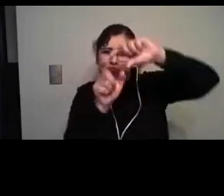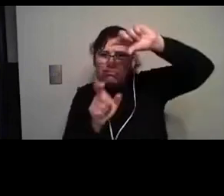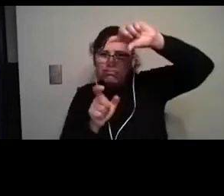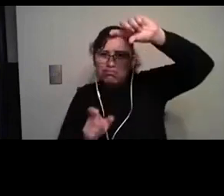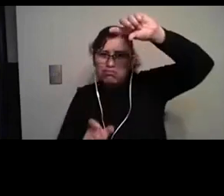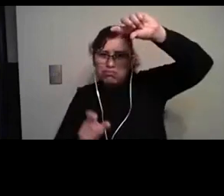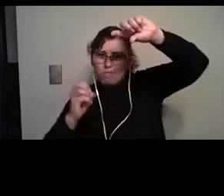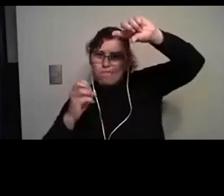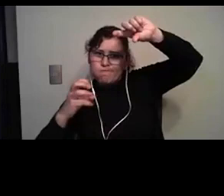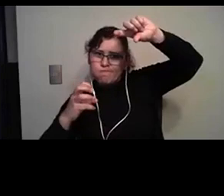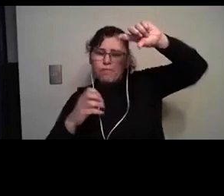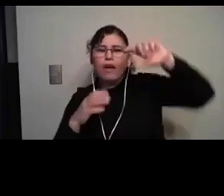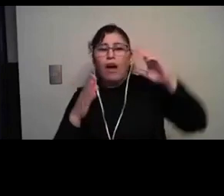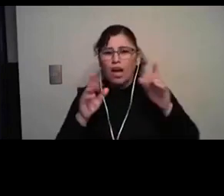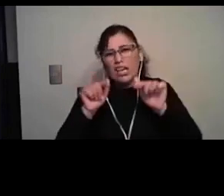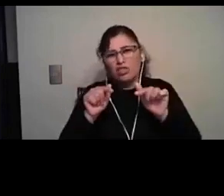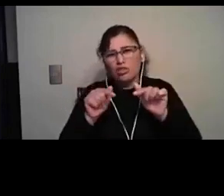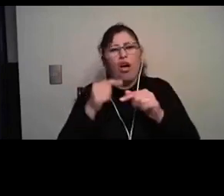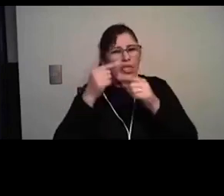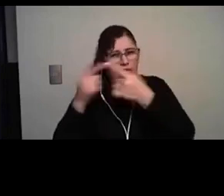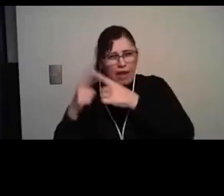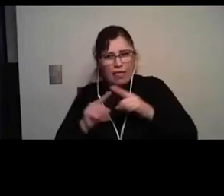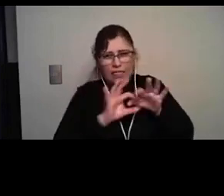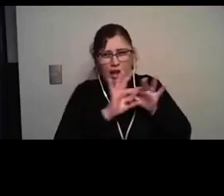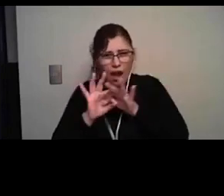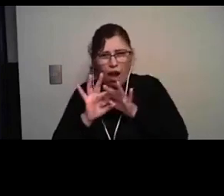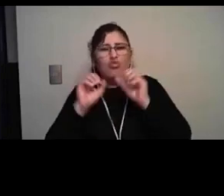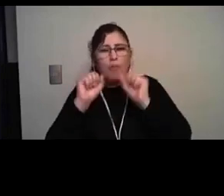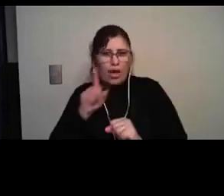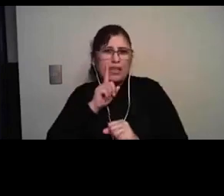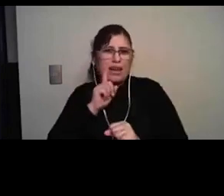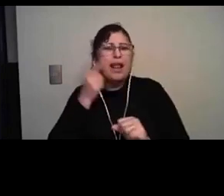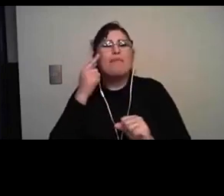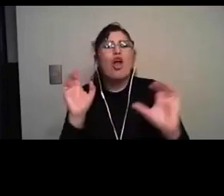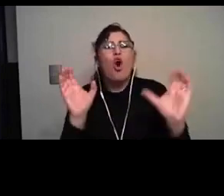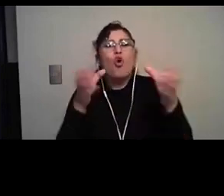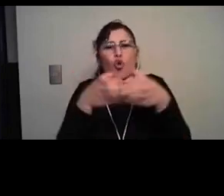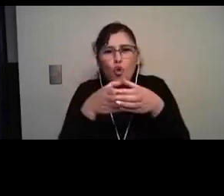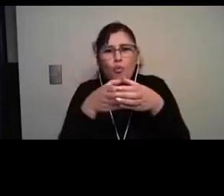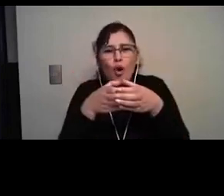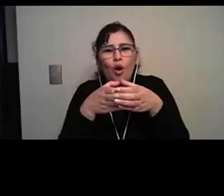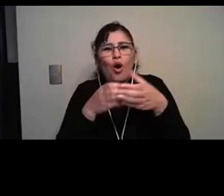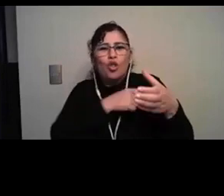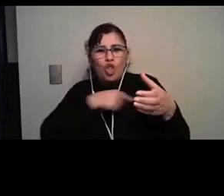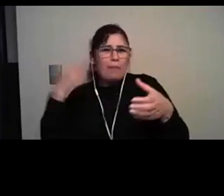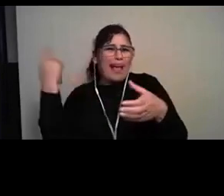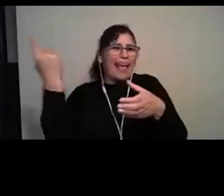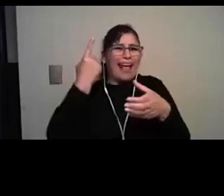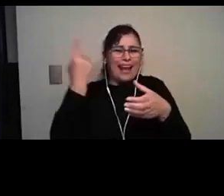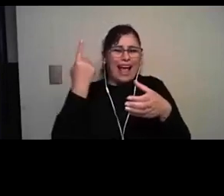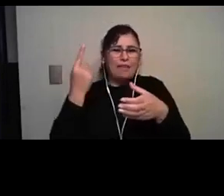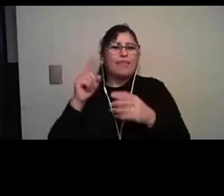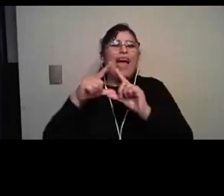¿ya? Ya, Entonces profe. puede tener varios orígenes, ¿ya? Pero es una forma de poder agruparlas, ¿ya? Entonces, cuando yo hablo de